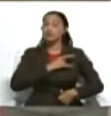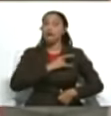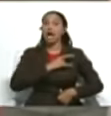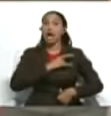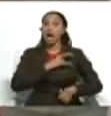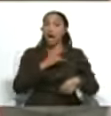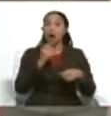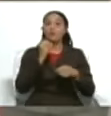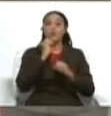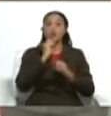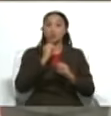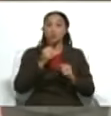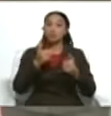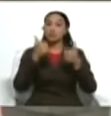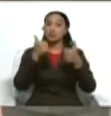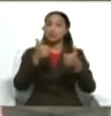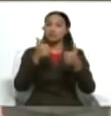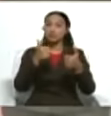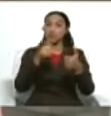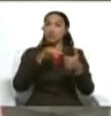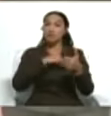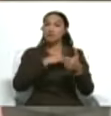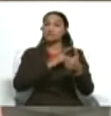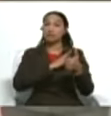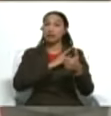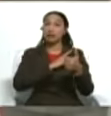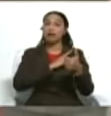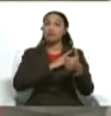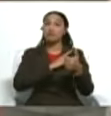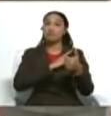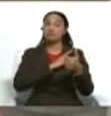esta caracterización, pero es así.